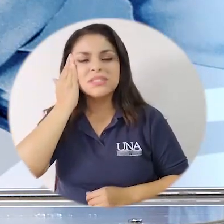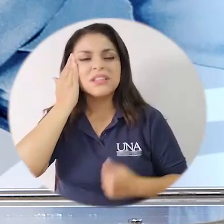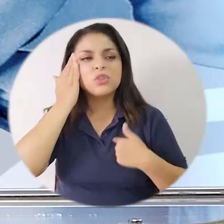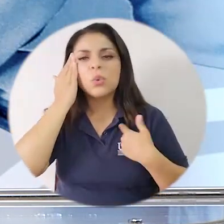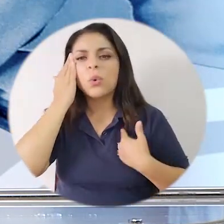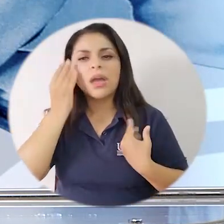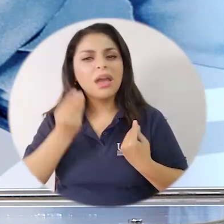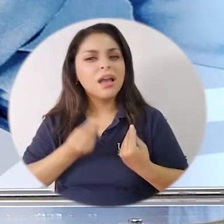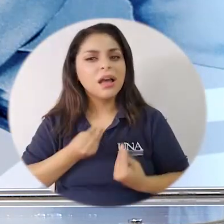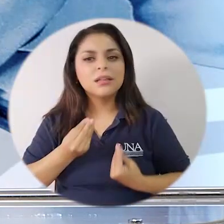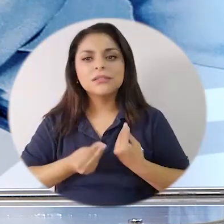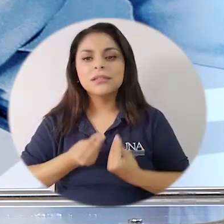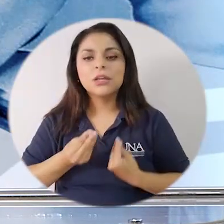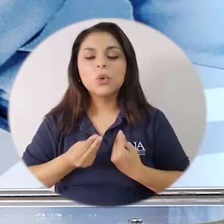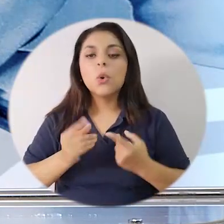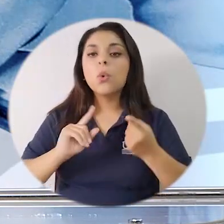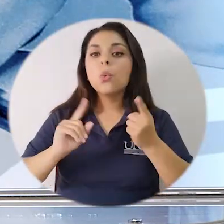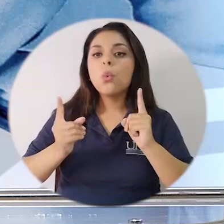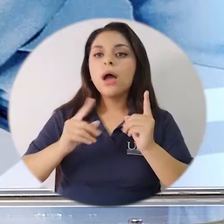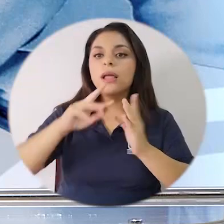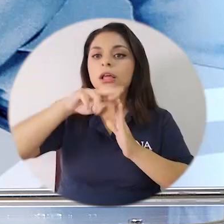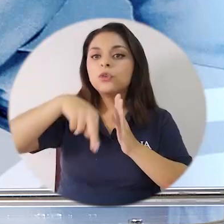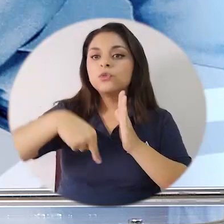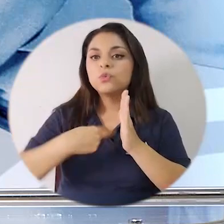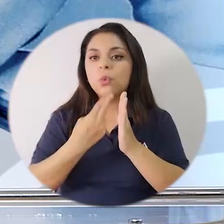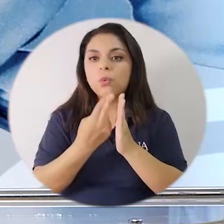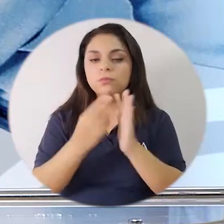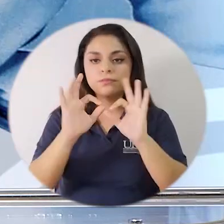conciencia de qué estoy haciendo, cuál es el